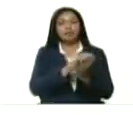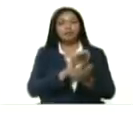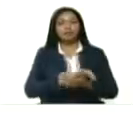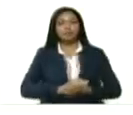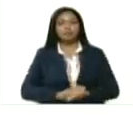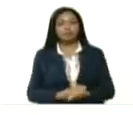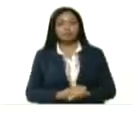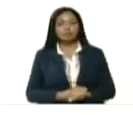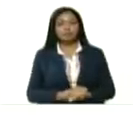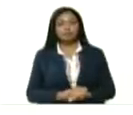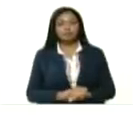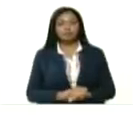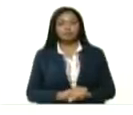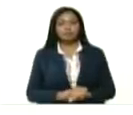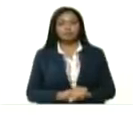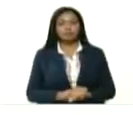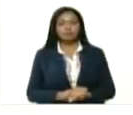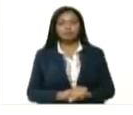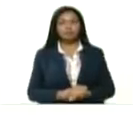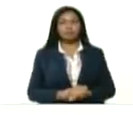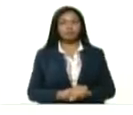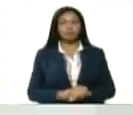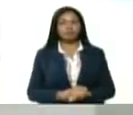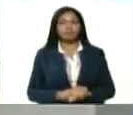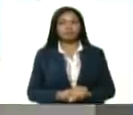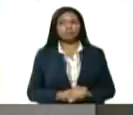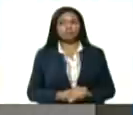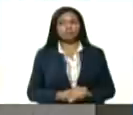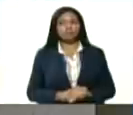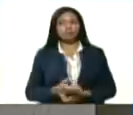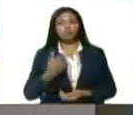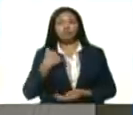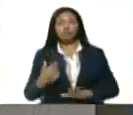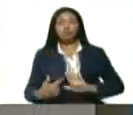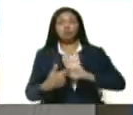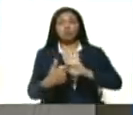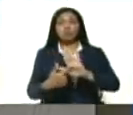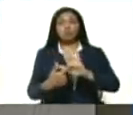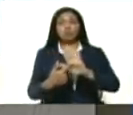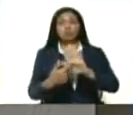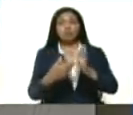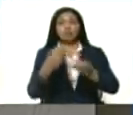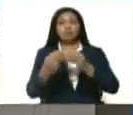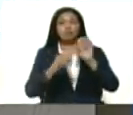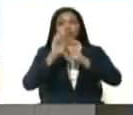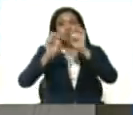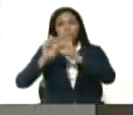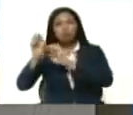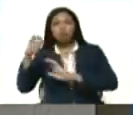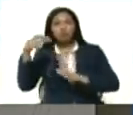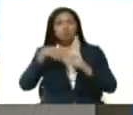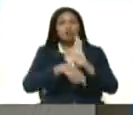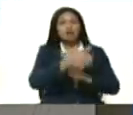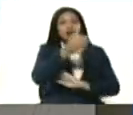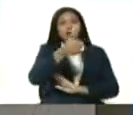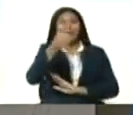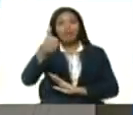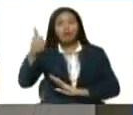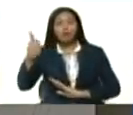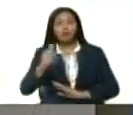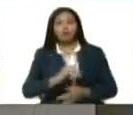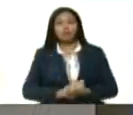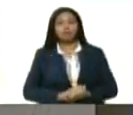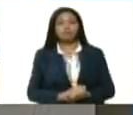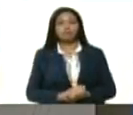Nueva Esparta. Yo voy a pasar a hacer un análisis caso por caso,